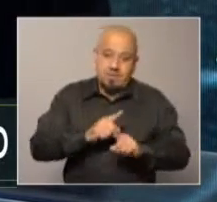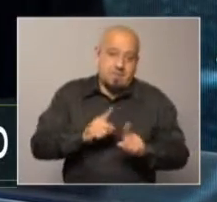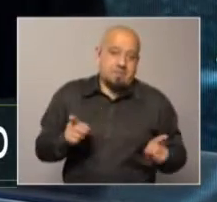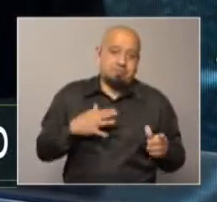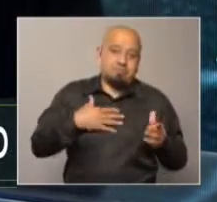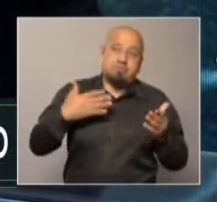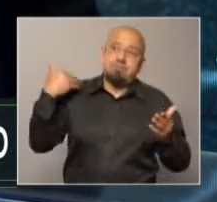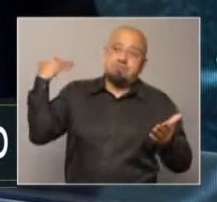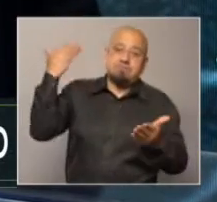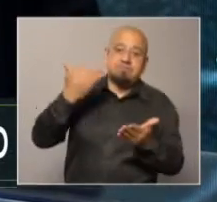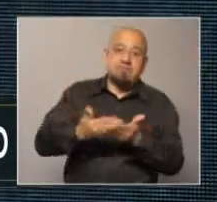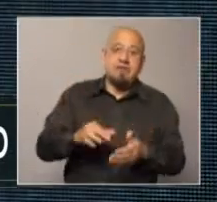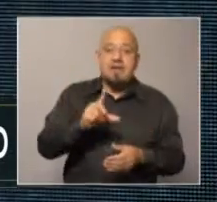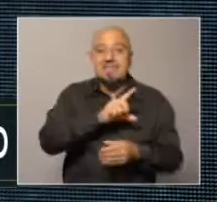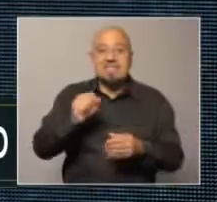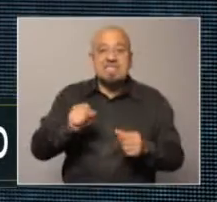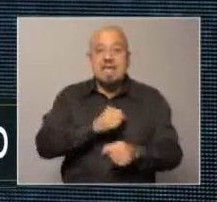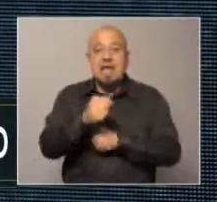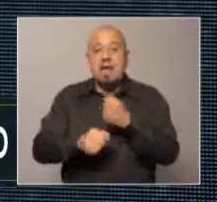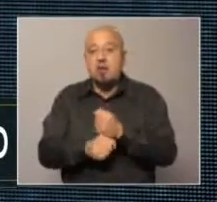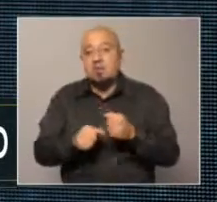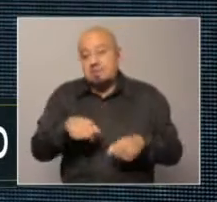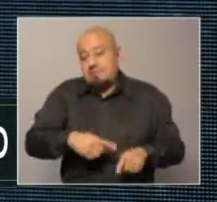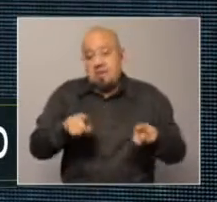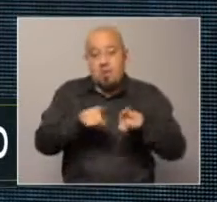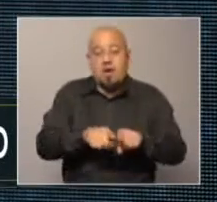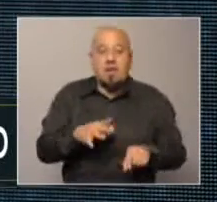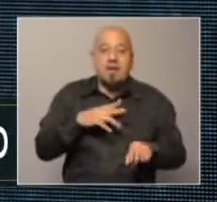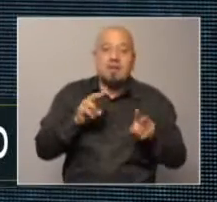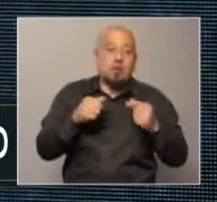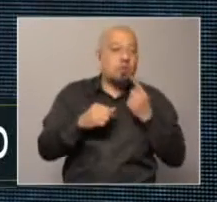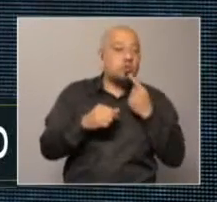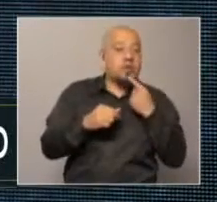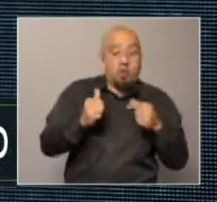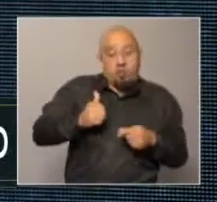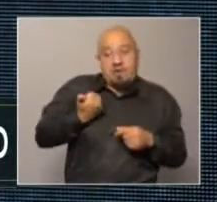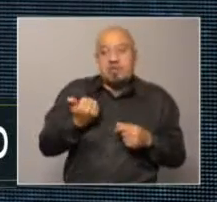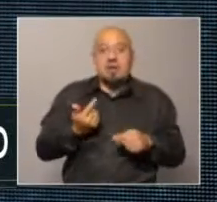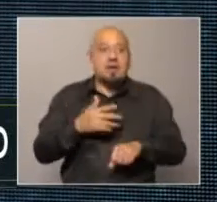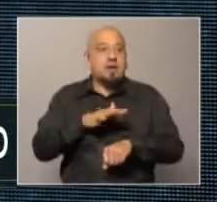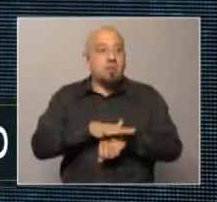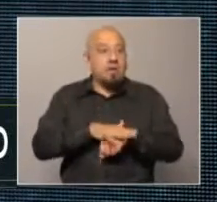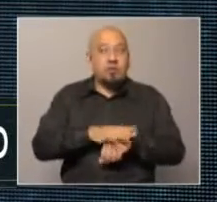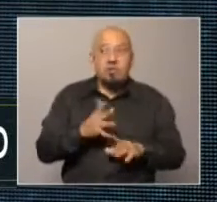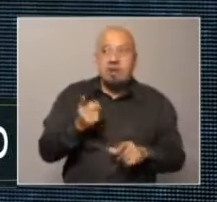más de 100 años que este parece un problema. Bueno, hay un rendimiento electoral con estos asuntos y hay